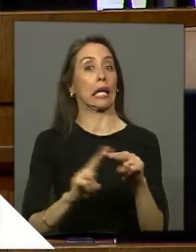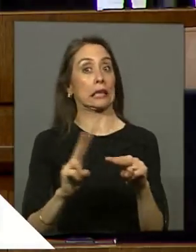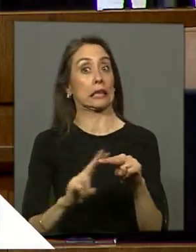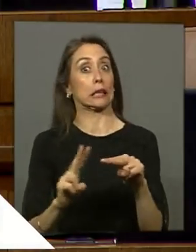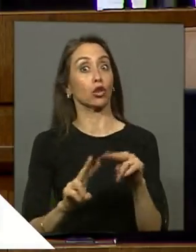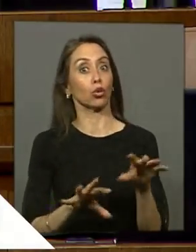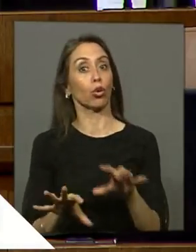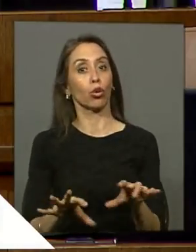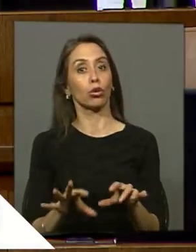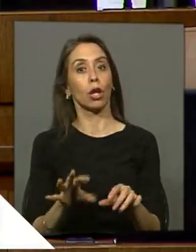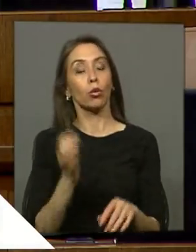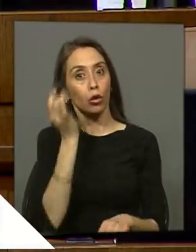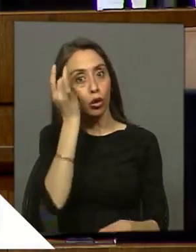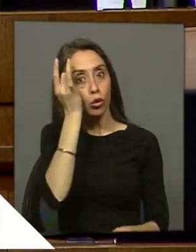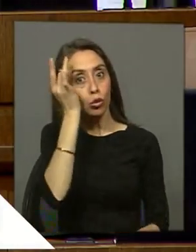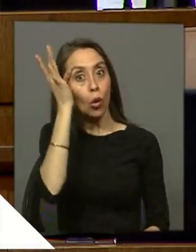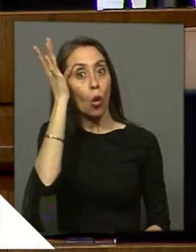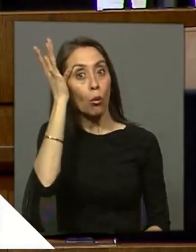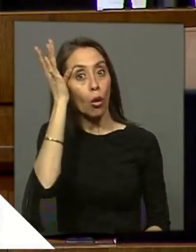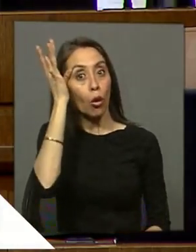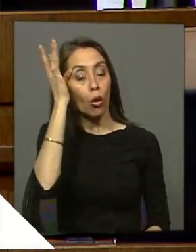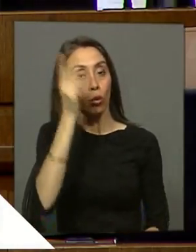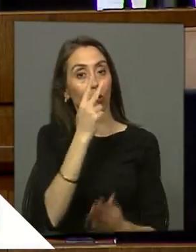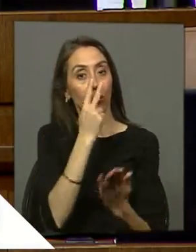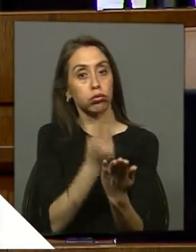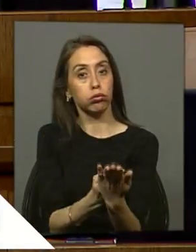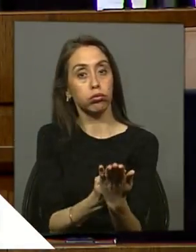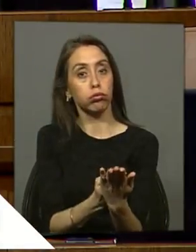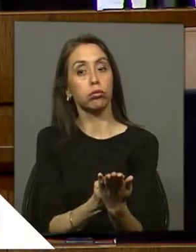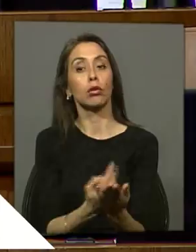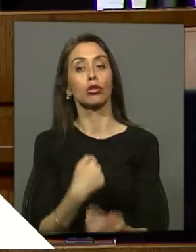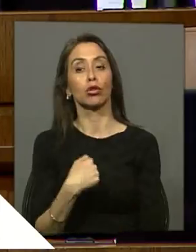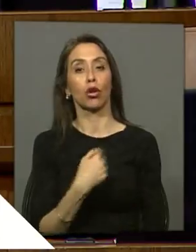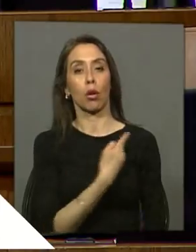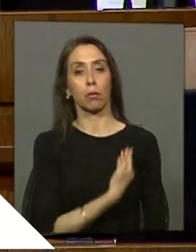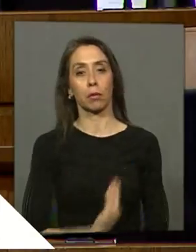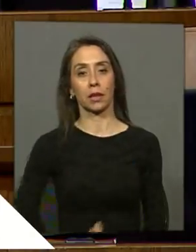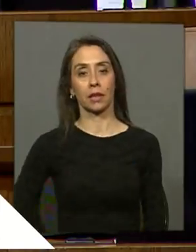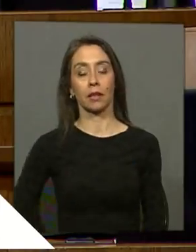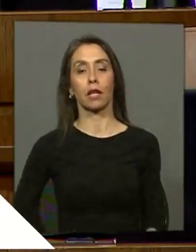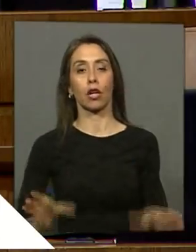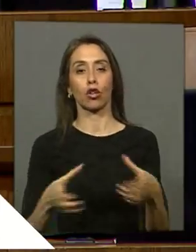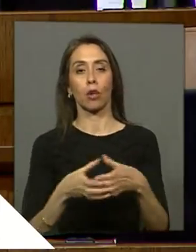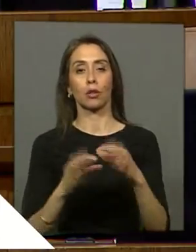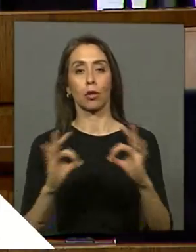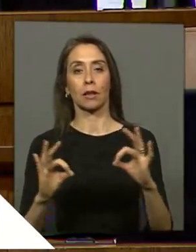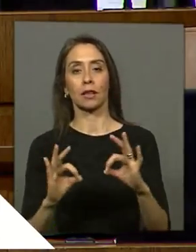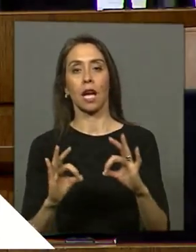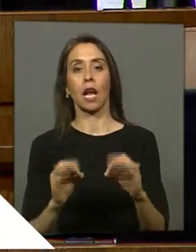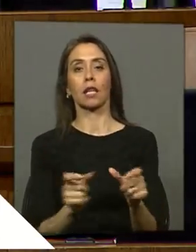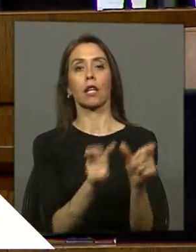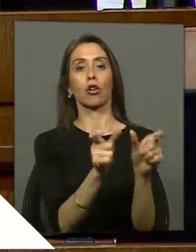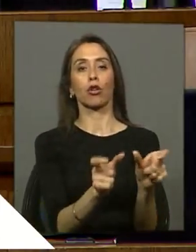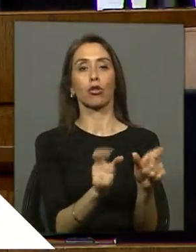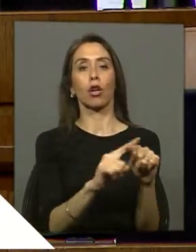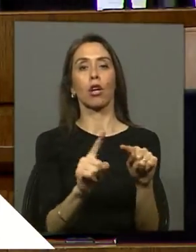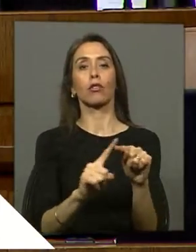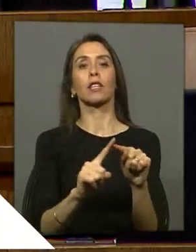conocimiento y digo esto porque presido la comisión especial que controla los sistemas de inteligencia